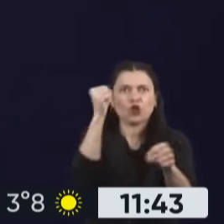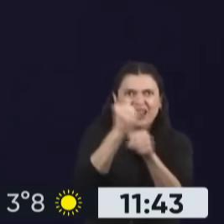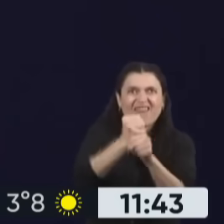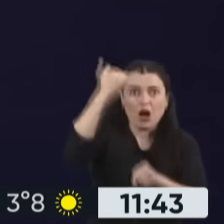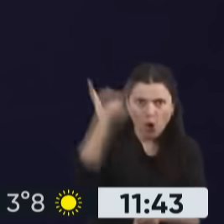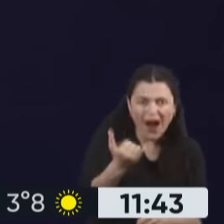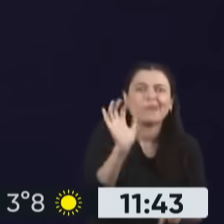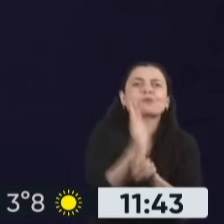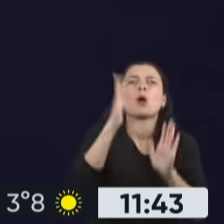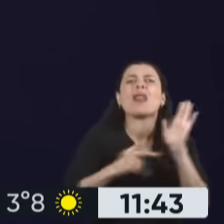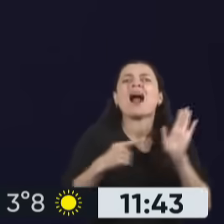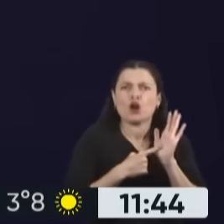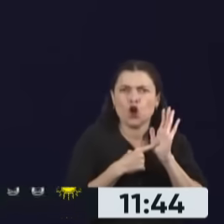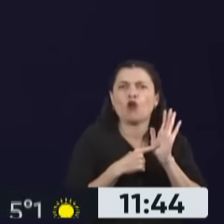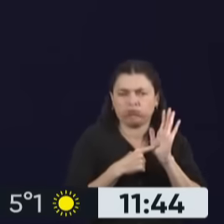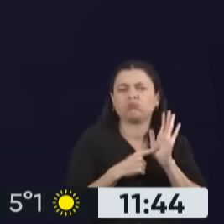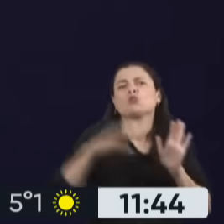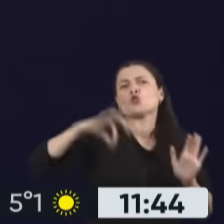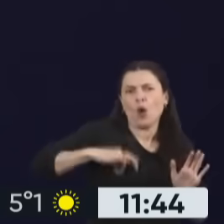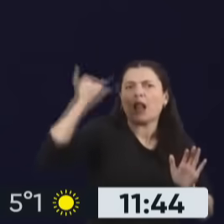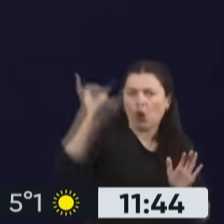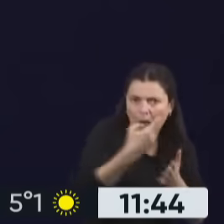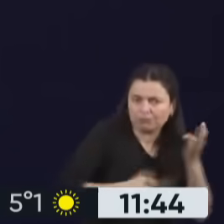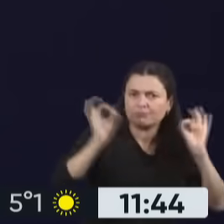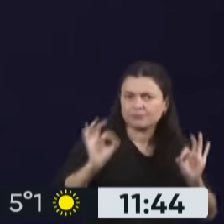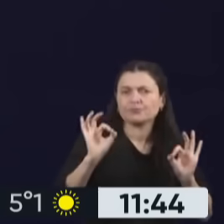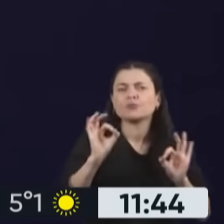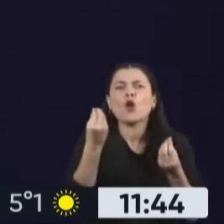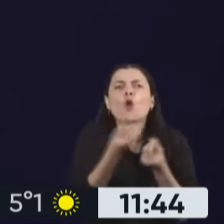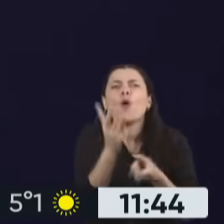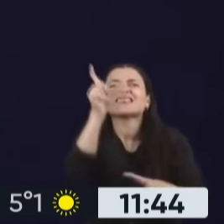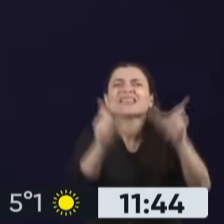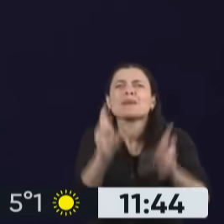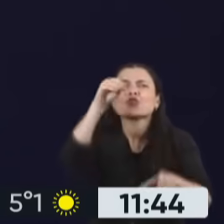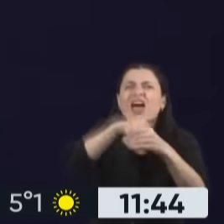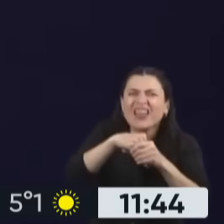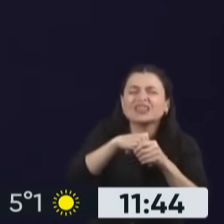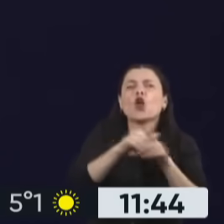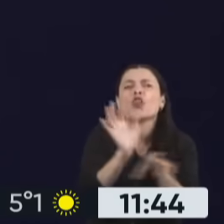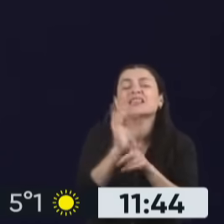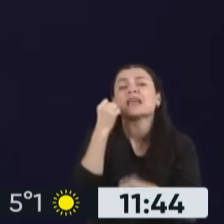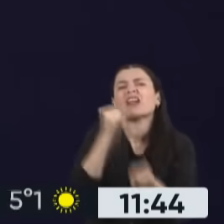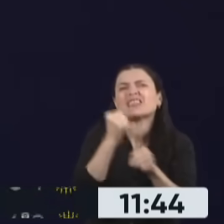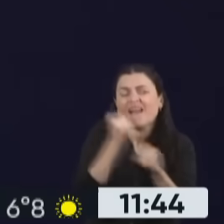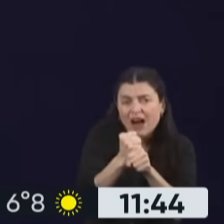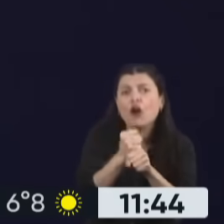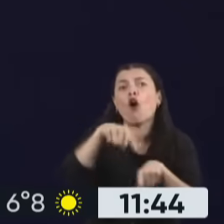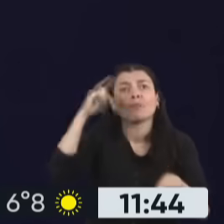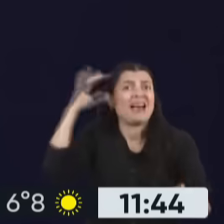cuánta gente está en ese mercado laboral o cuánta gente participa de ese mercado laboral, hoy está en niveles